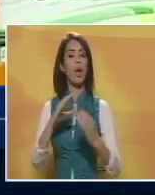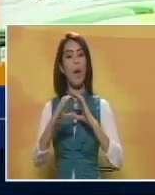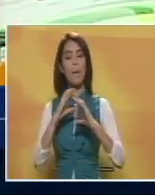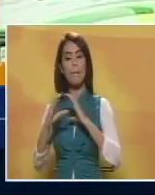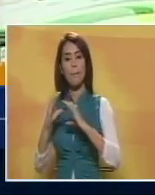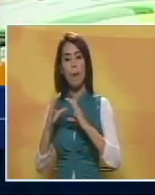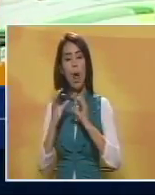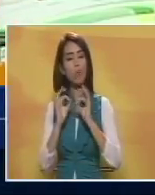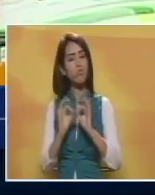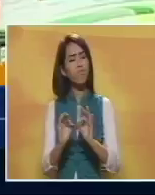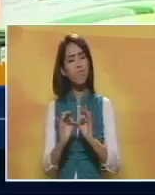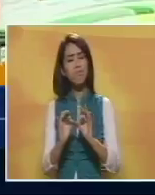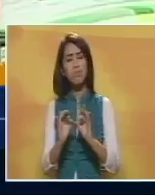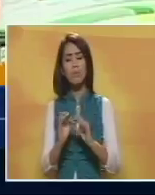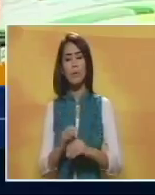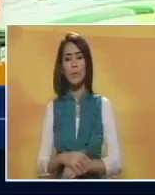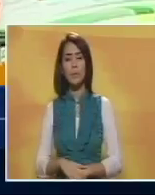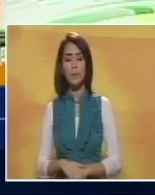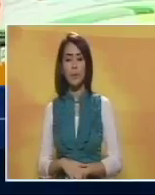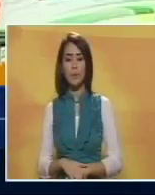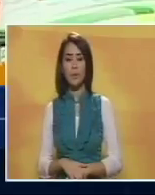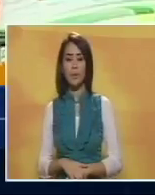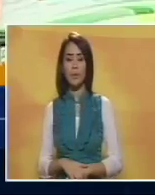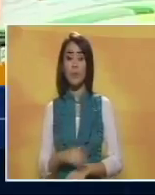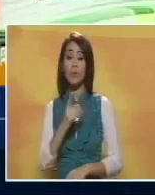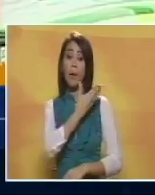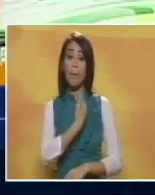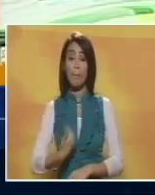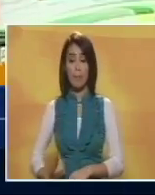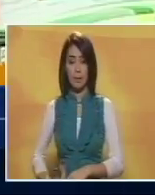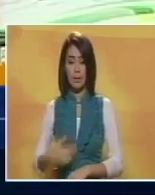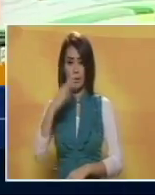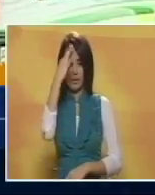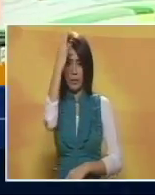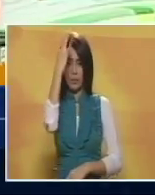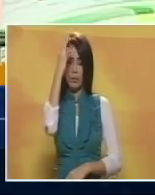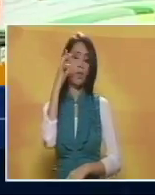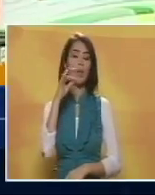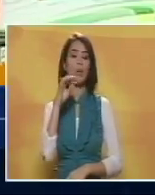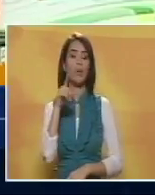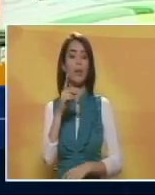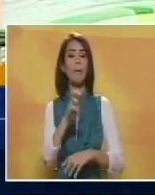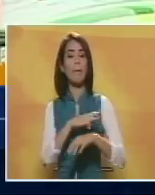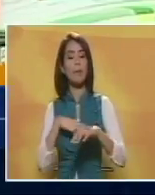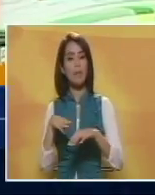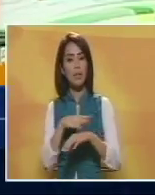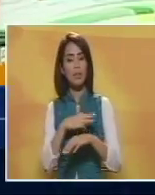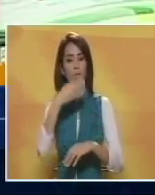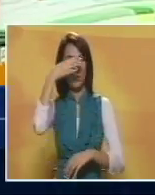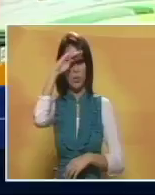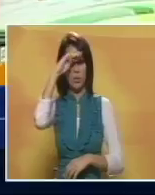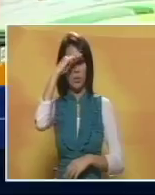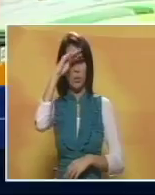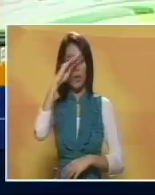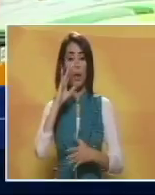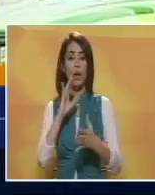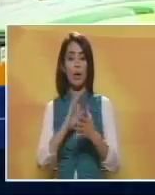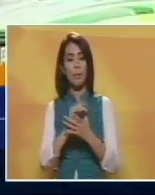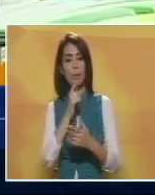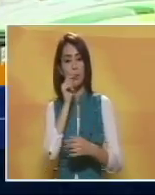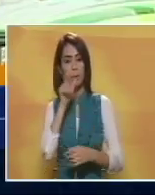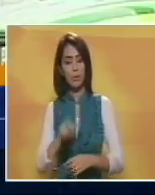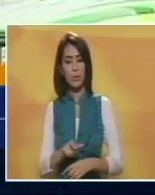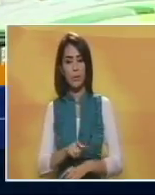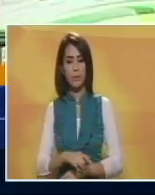conversaciones intensas con el presidente del Consejo de Estado y de Ministros de Cuba, compañero Miguel